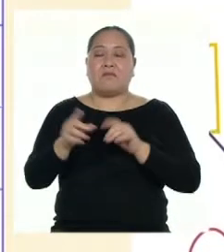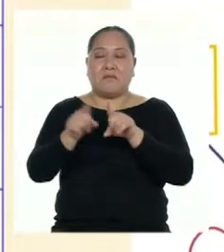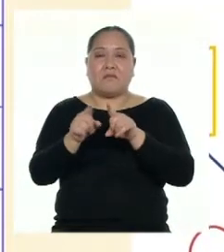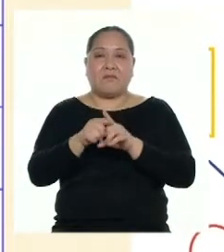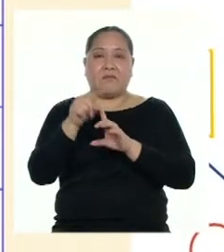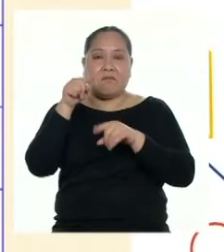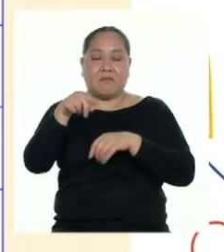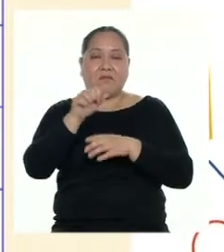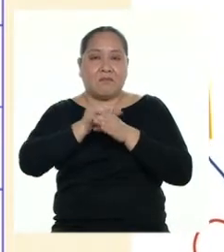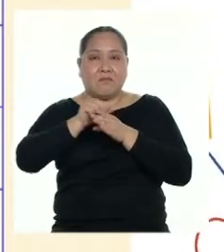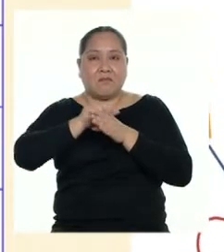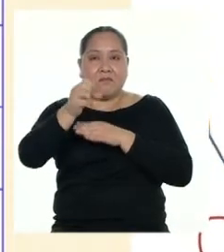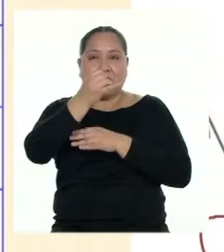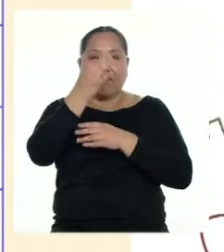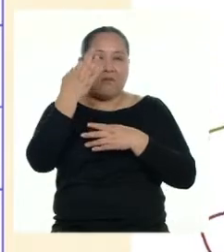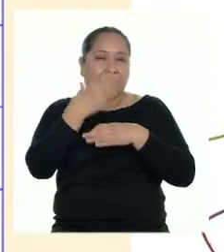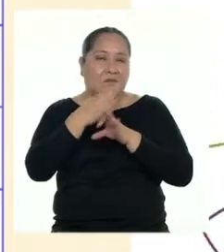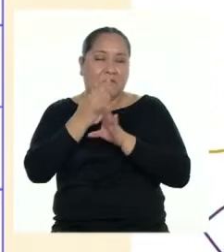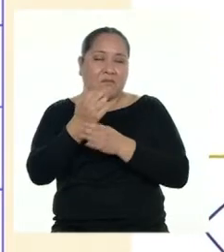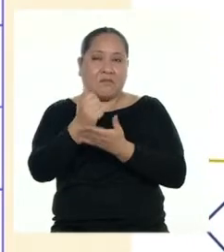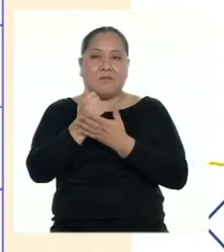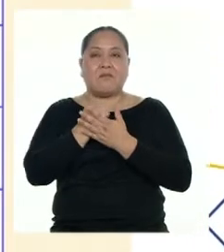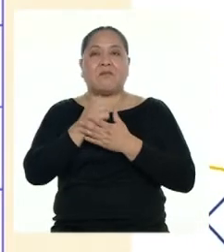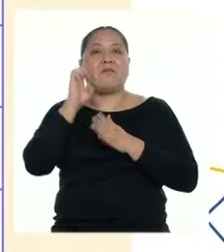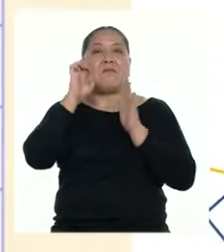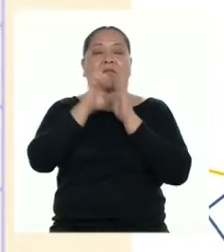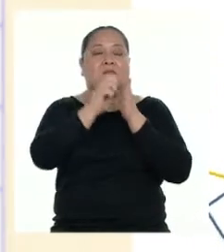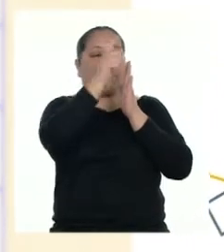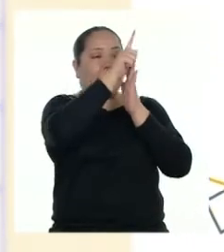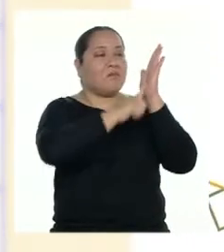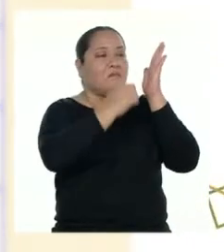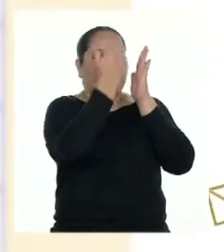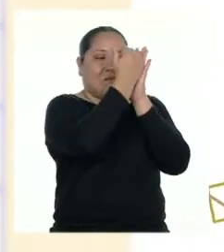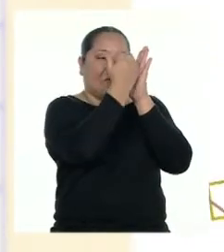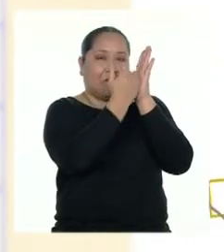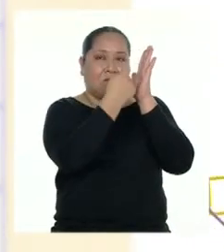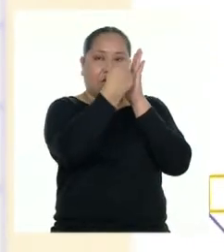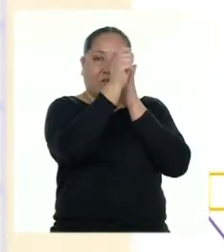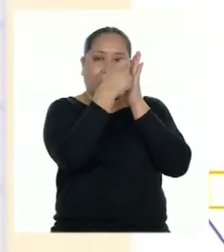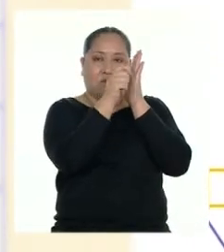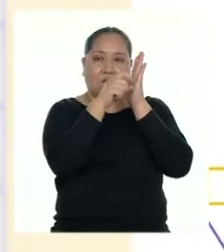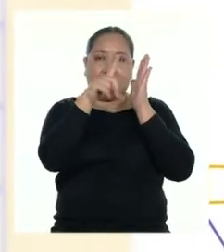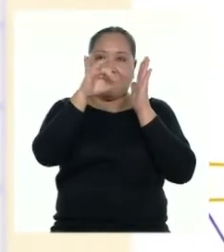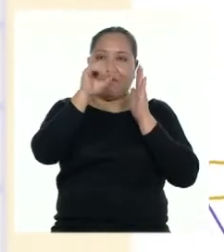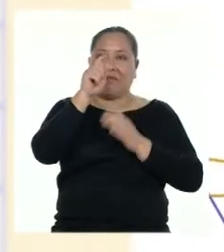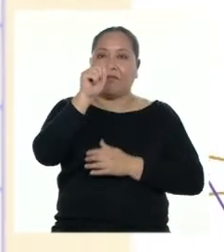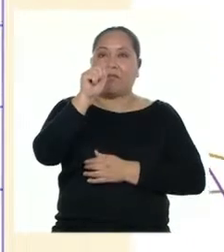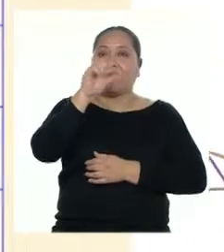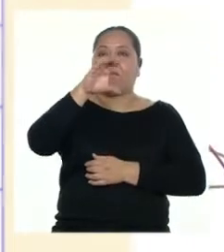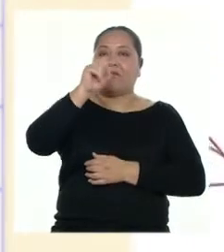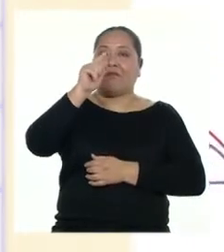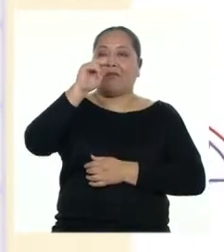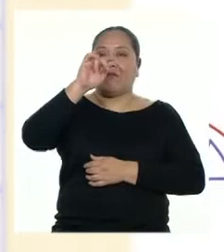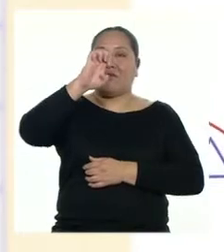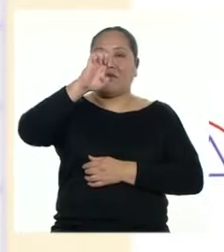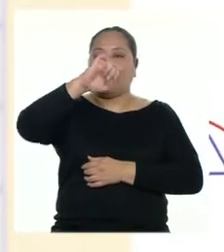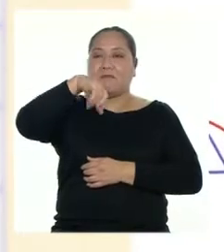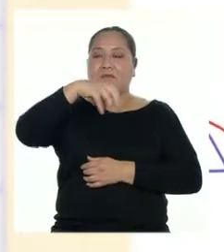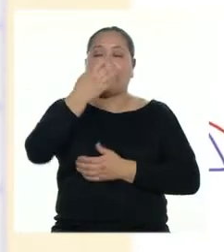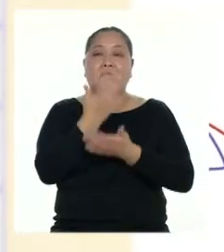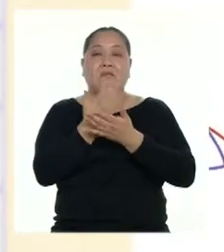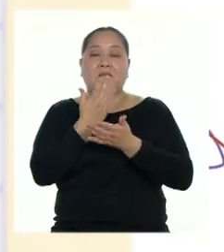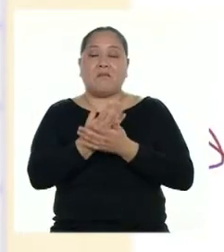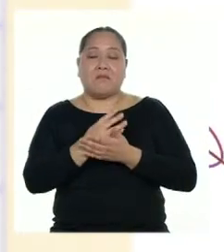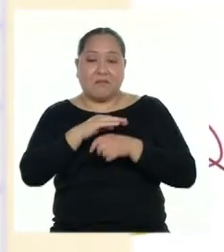en práctica algunas herramientas, como la lista de cotejo, que a través de las preguntas que establecimos nos permitió verificar si nuestro plan